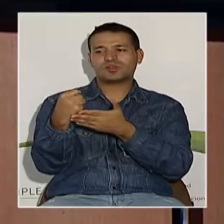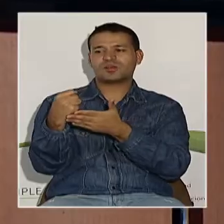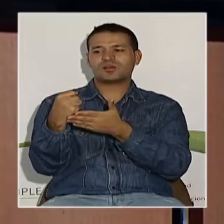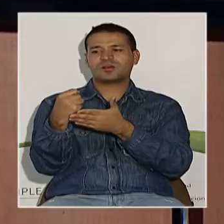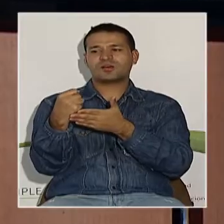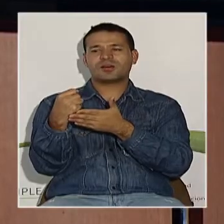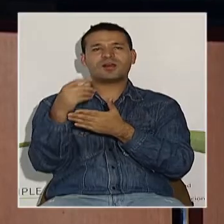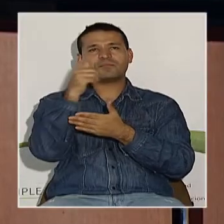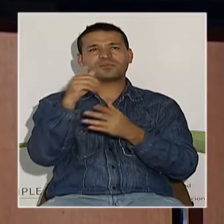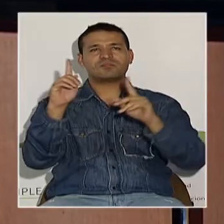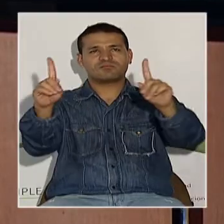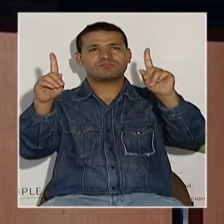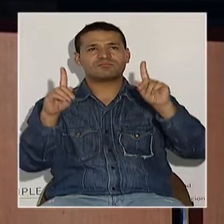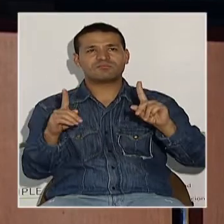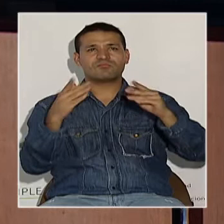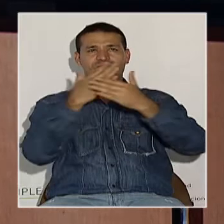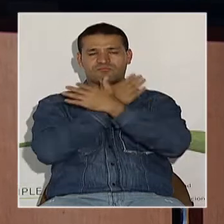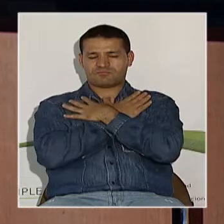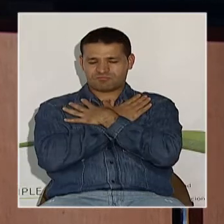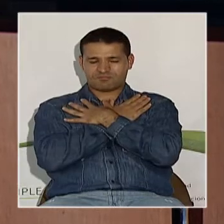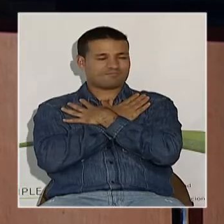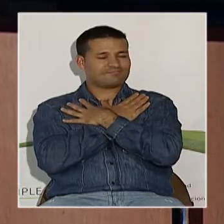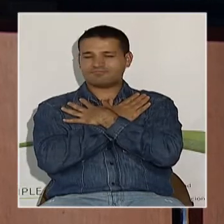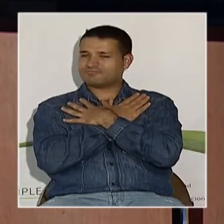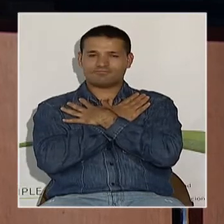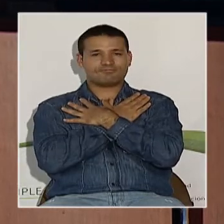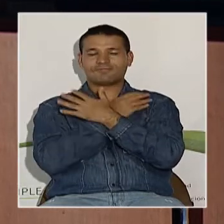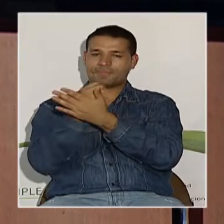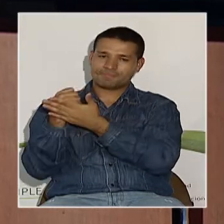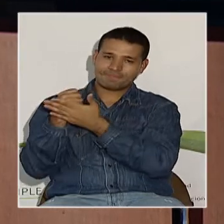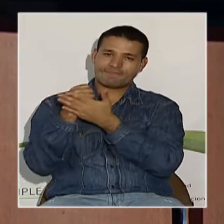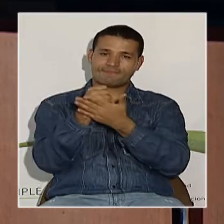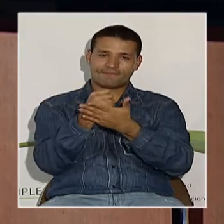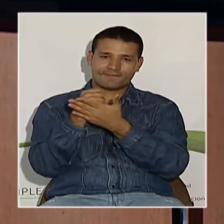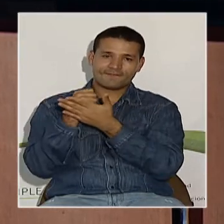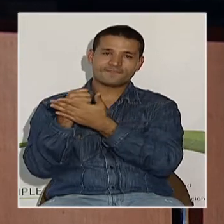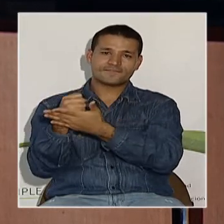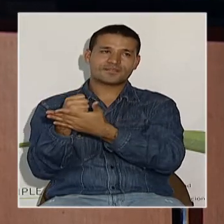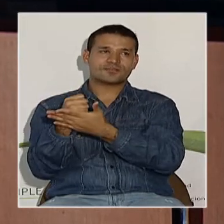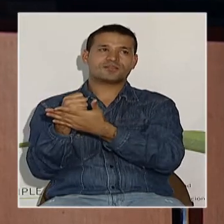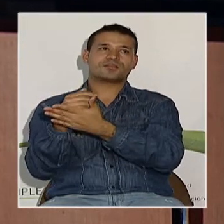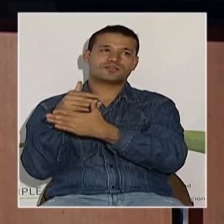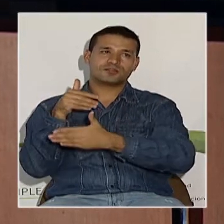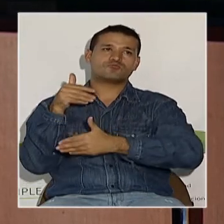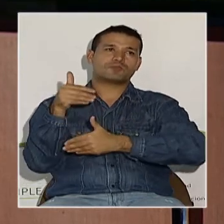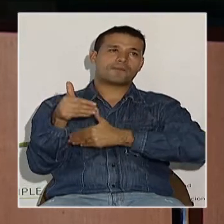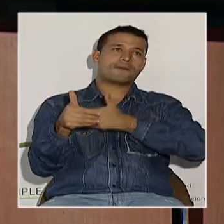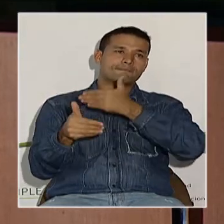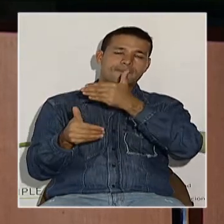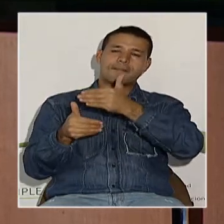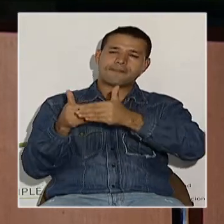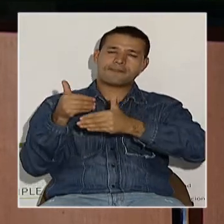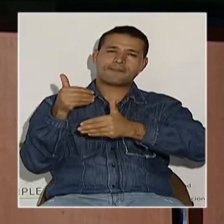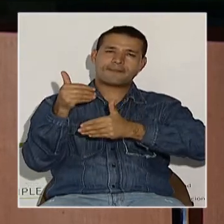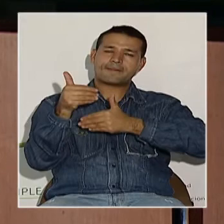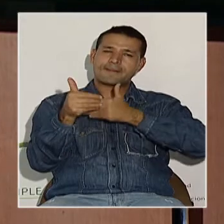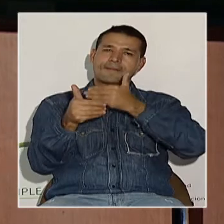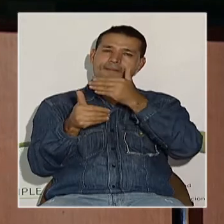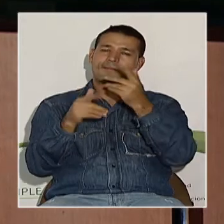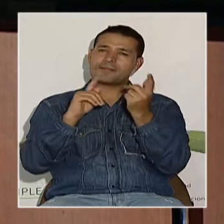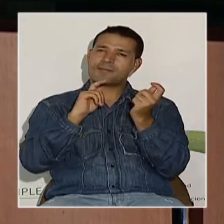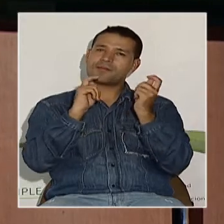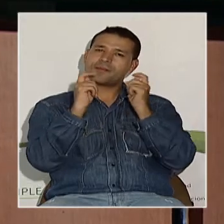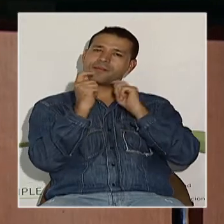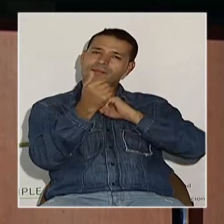de la funeraria, sino que somos los que hacemos llevadero muchas veces el proceso de asimilar